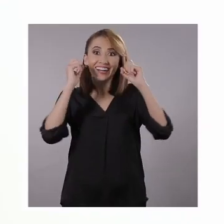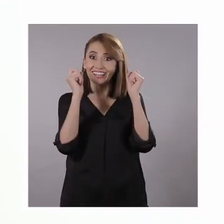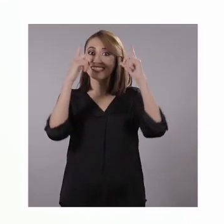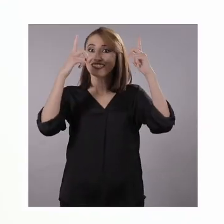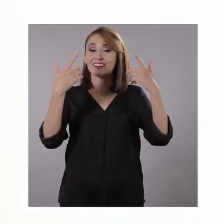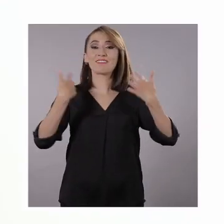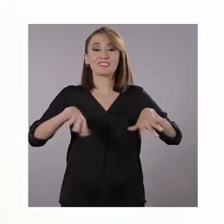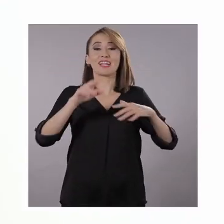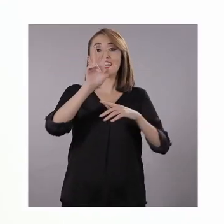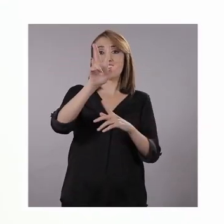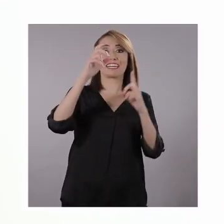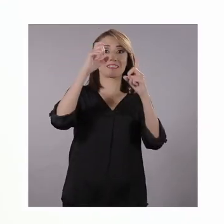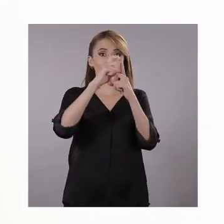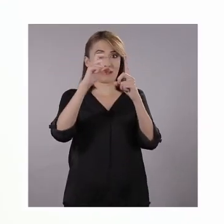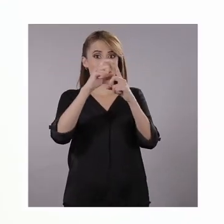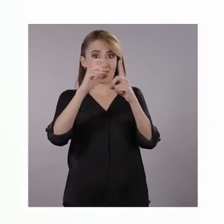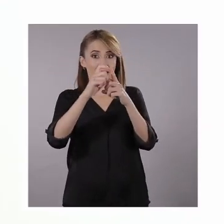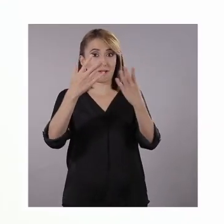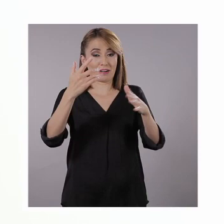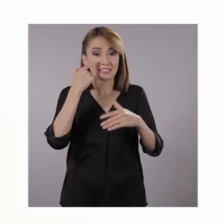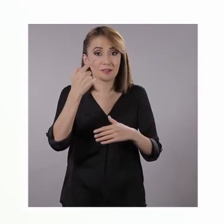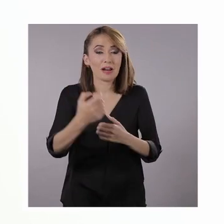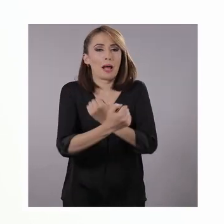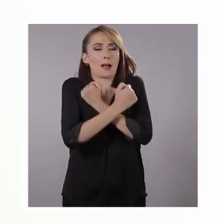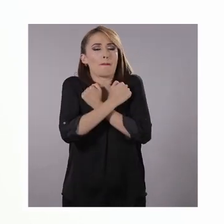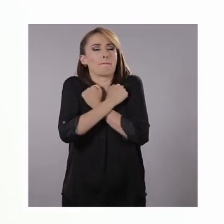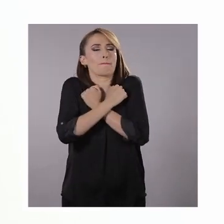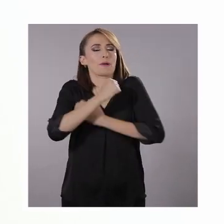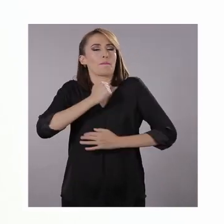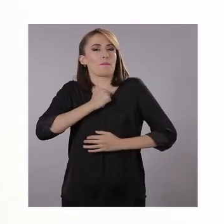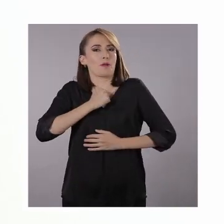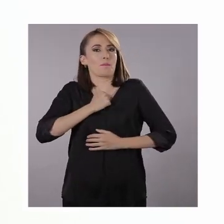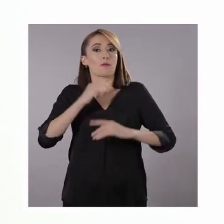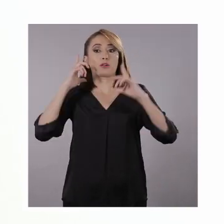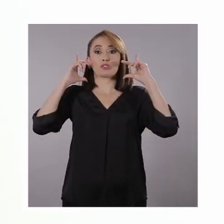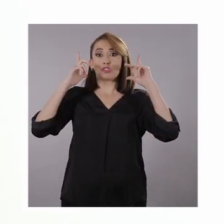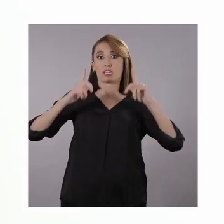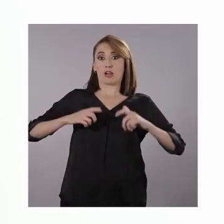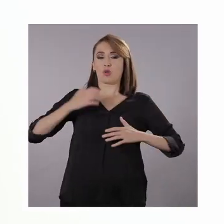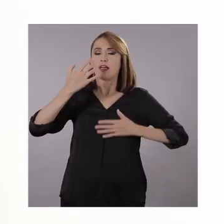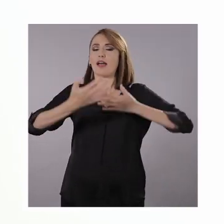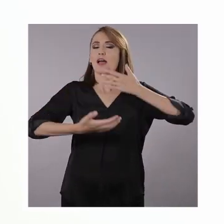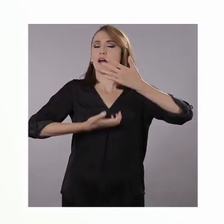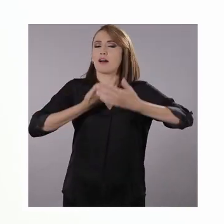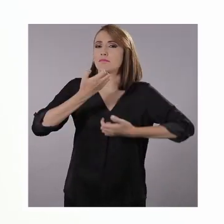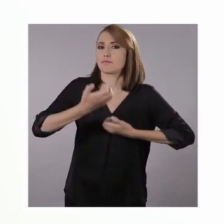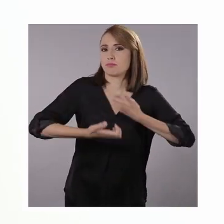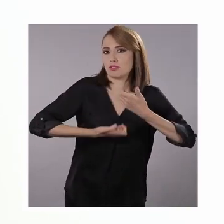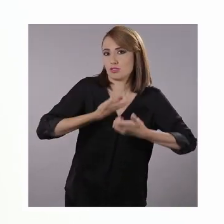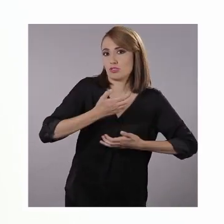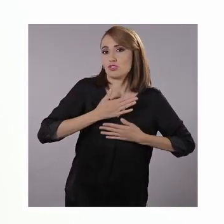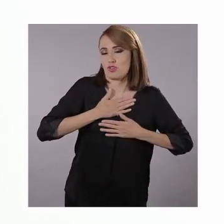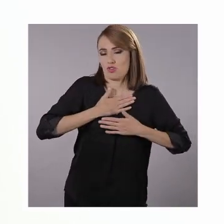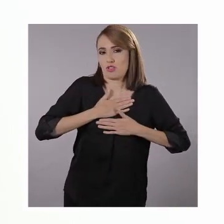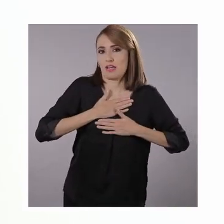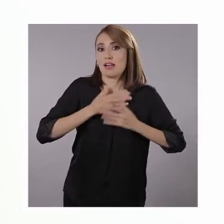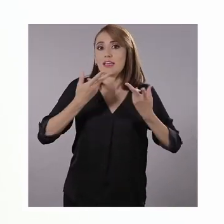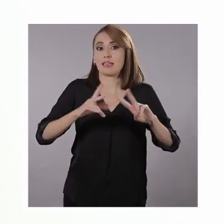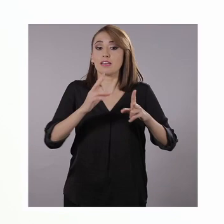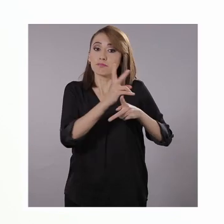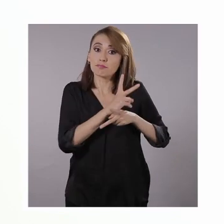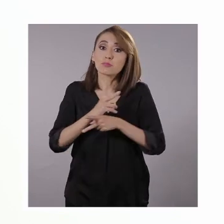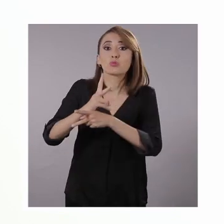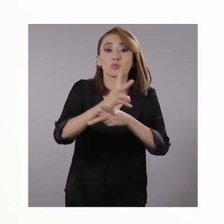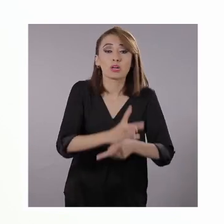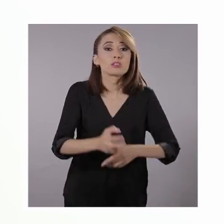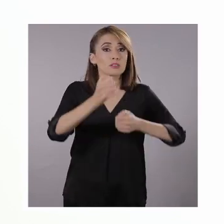Bien, chicos, hoy descubrimos tres palabras fantásticas: amor propio, salud emocional y autocuidado.